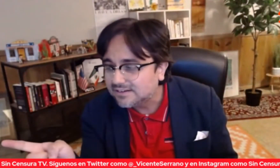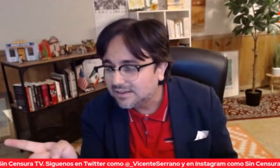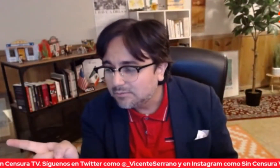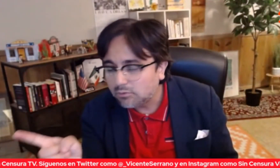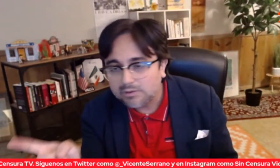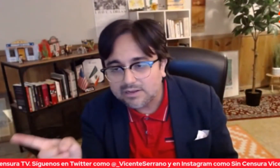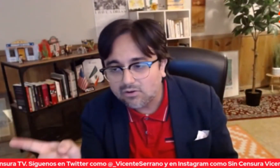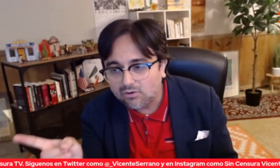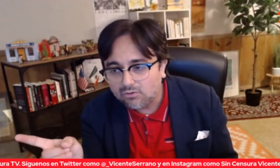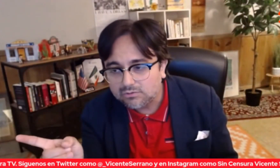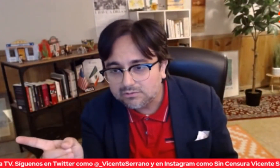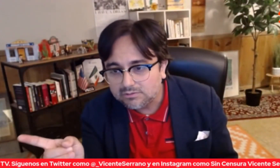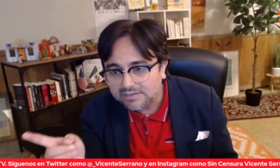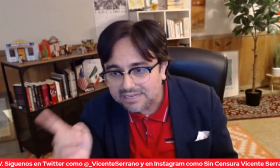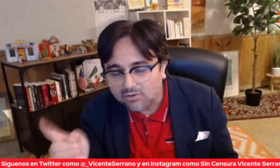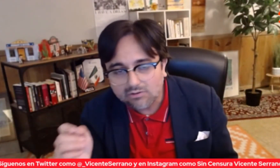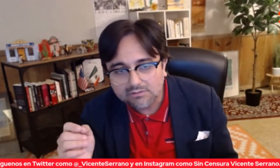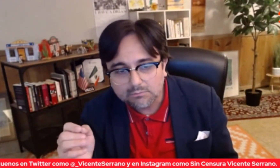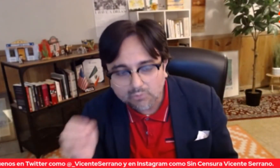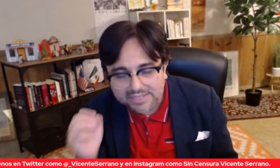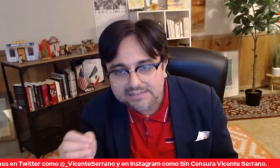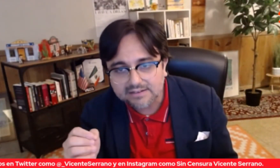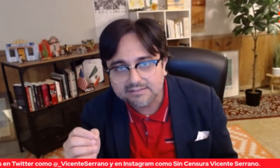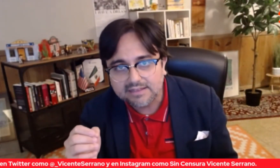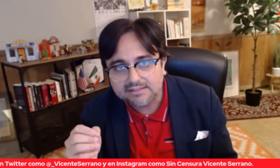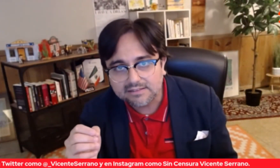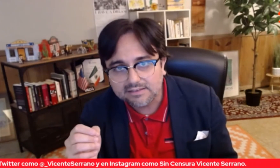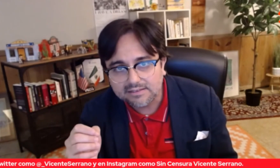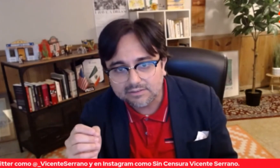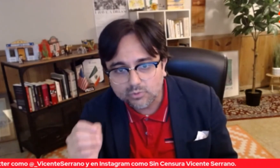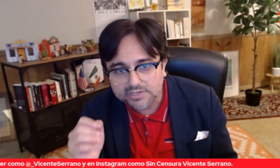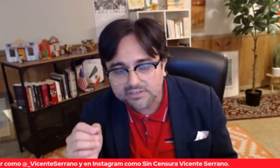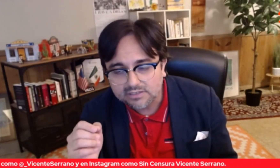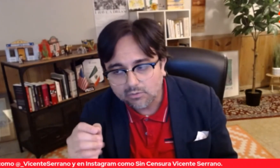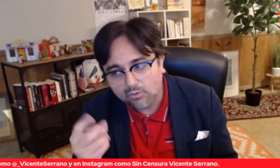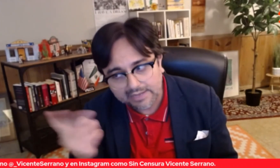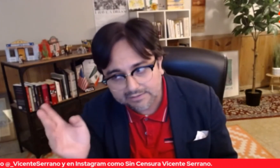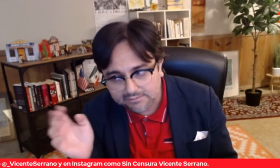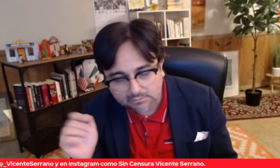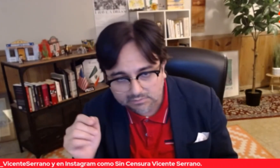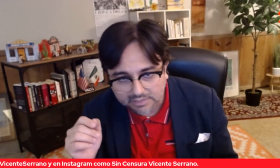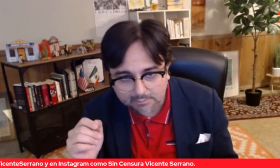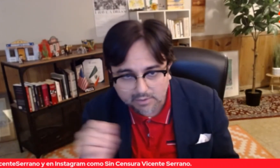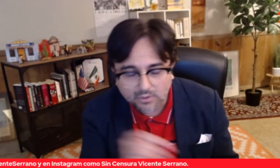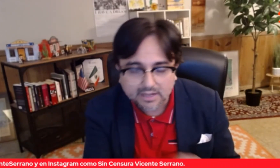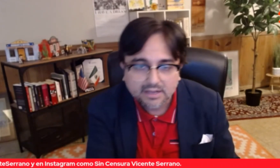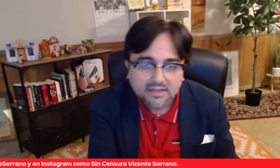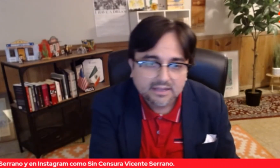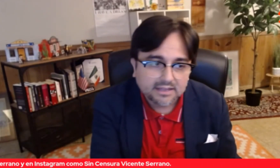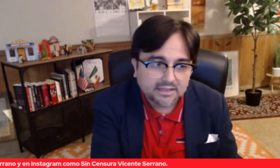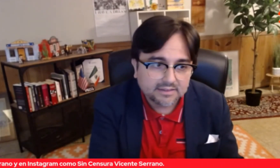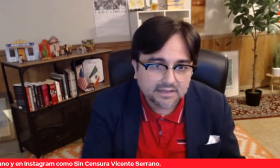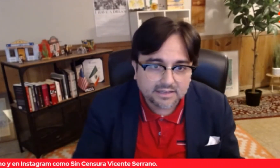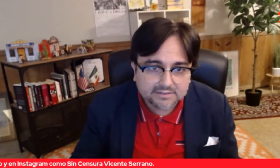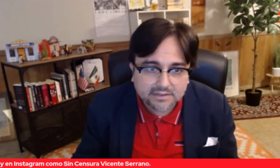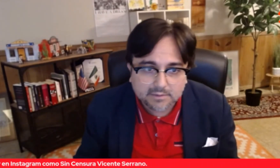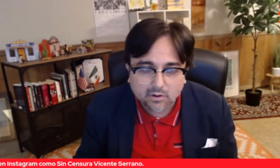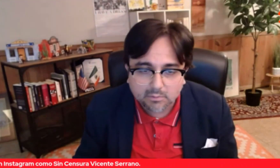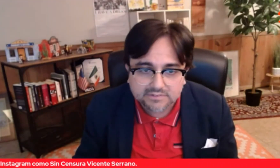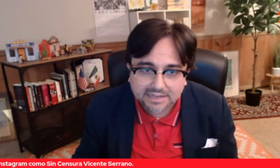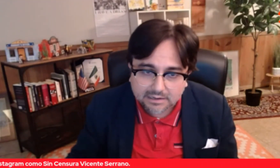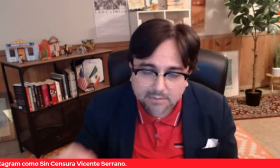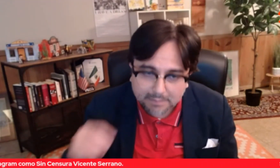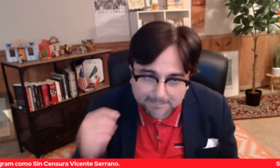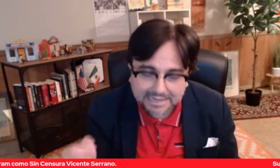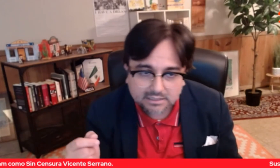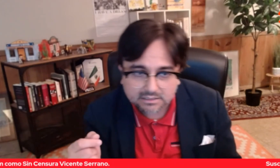César publicó un hilo muy interesante en Twitter, o X, como se llame ahora, en el que exhibe cómo